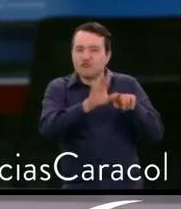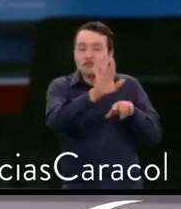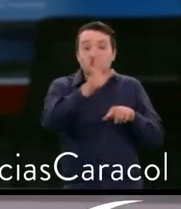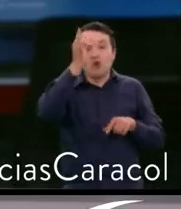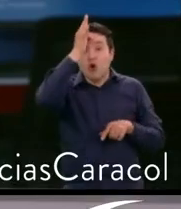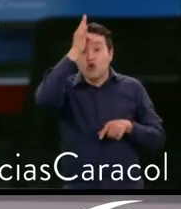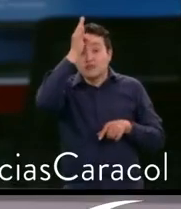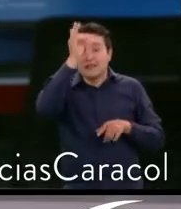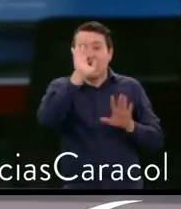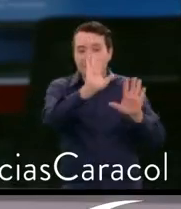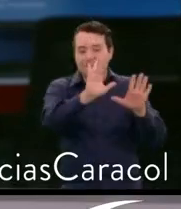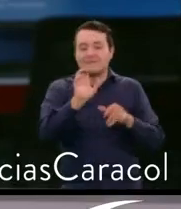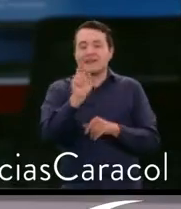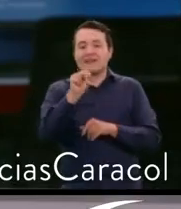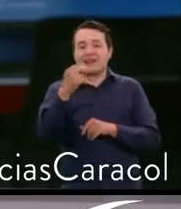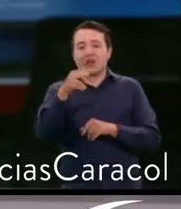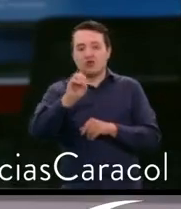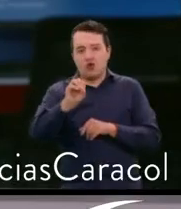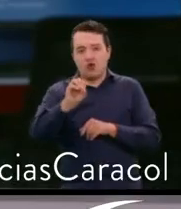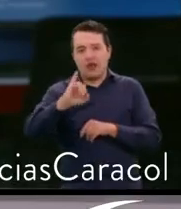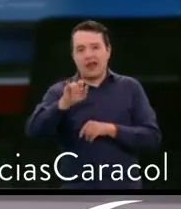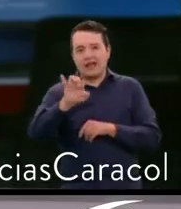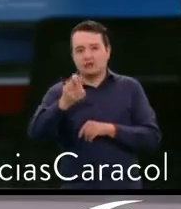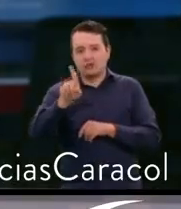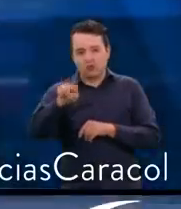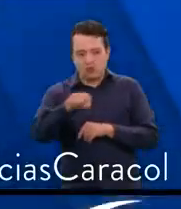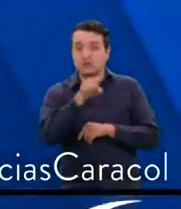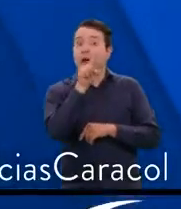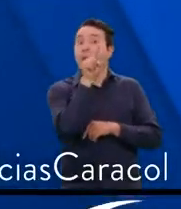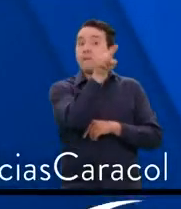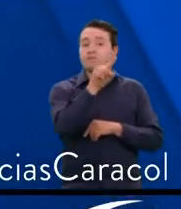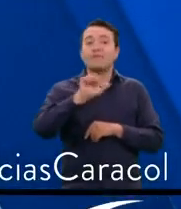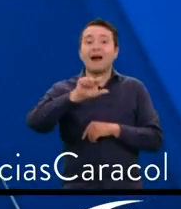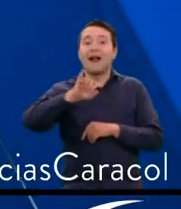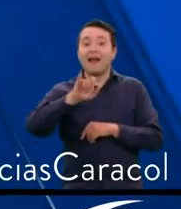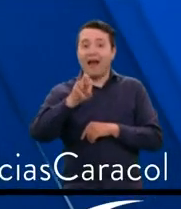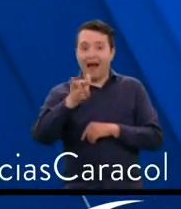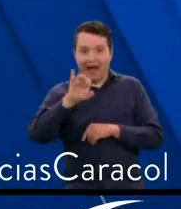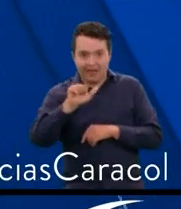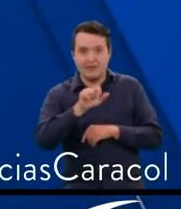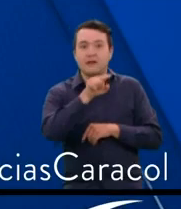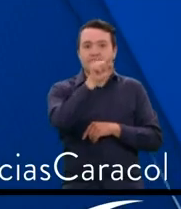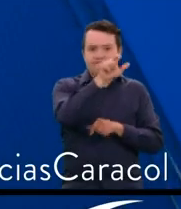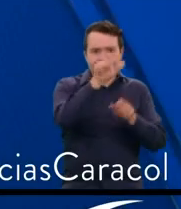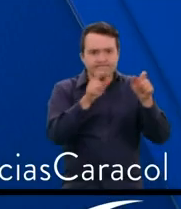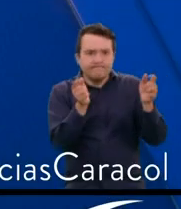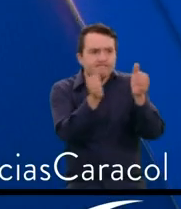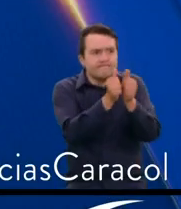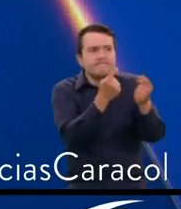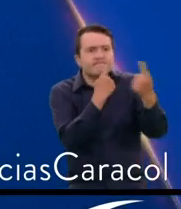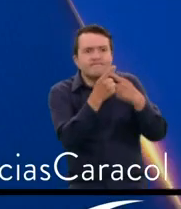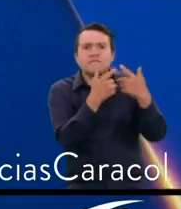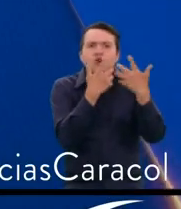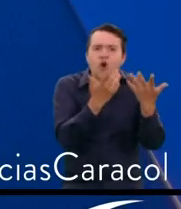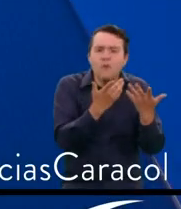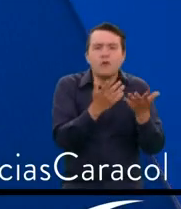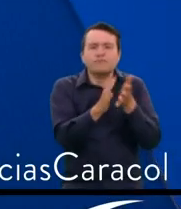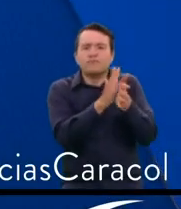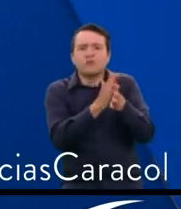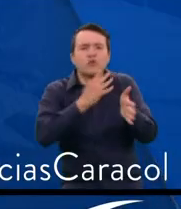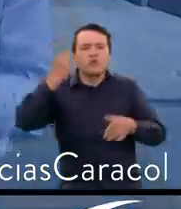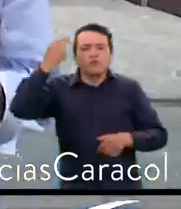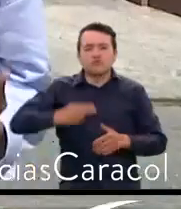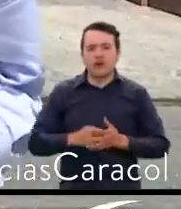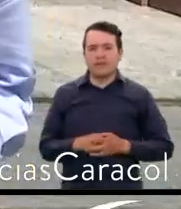murgas y carlos toncel y cómo avanza esta entrega de regalos y qué historias han encontrado a compañeros no nos ha podido ir